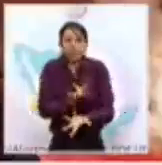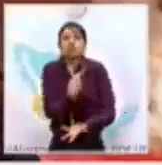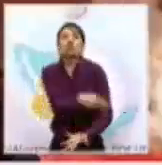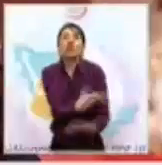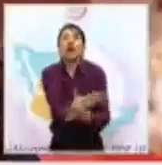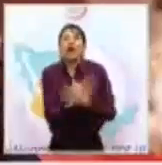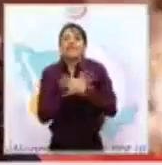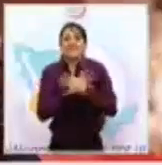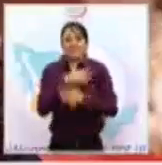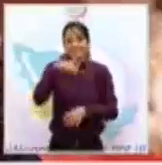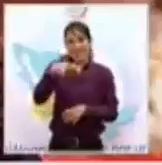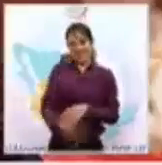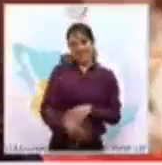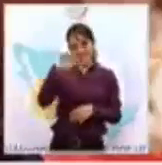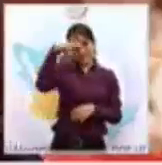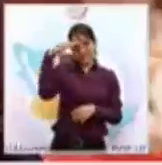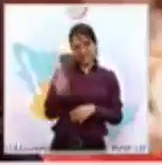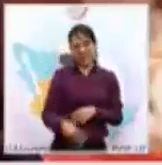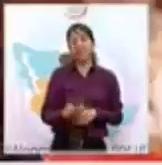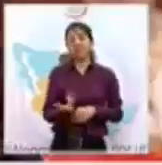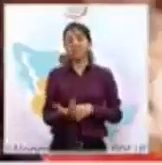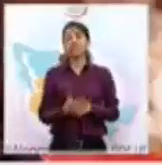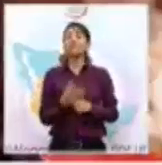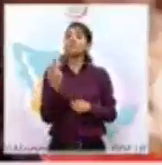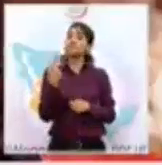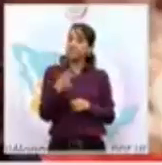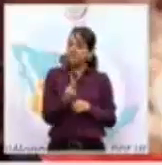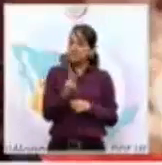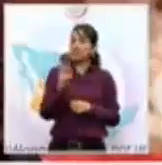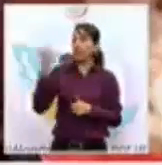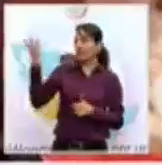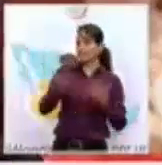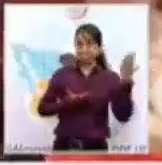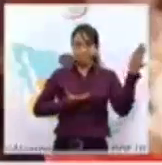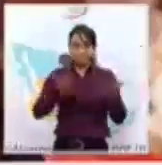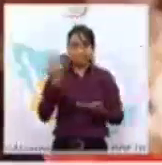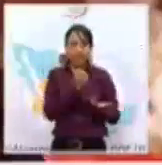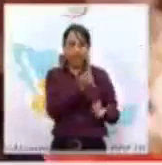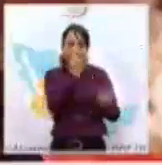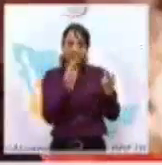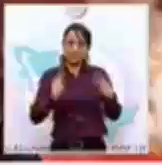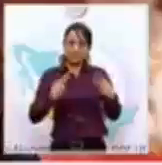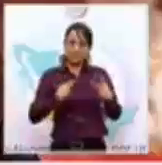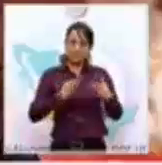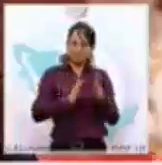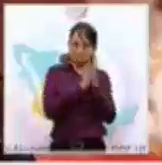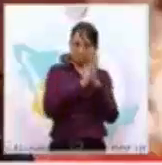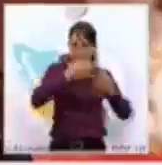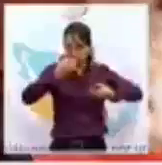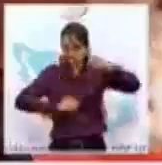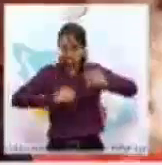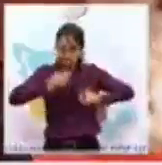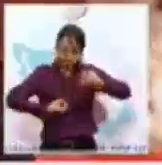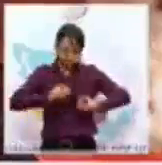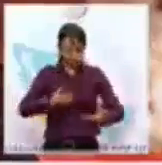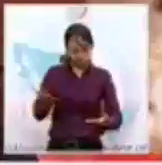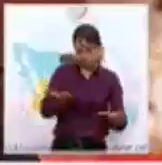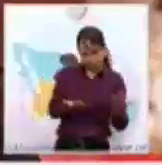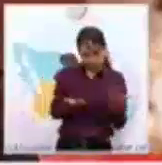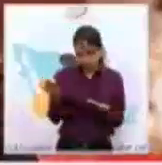han platicado esta tarde es que a la hora que incluso algunos de los jurados que invitamos revisaron todo este